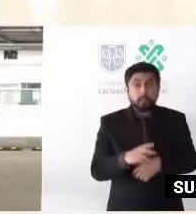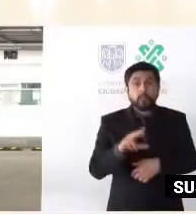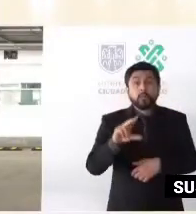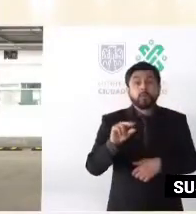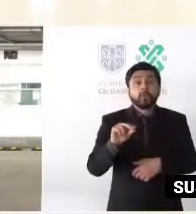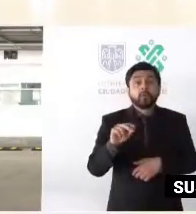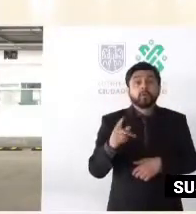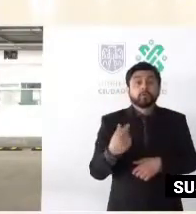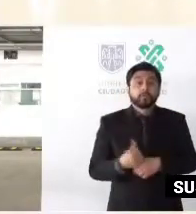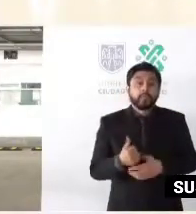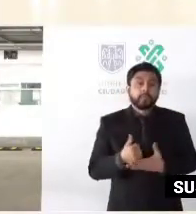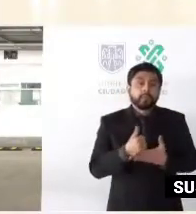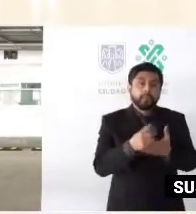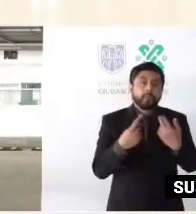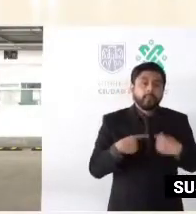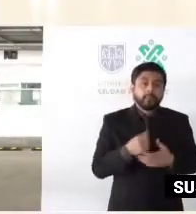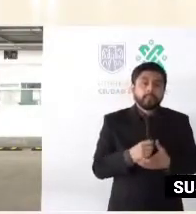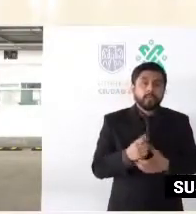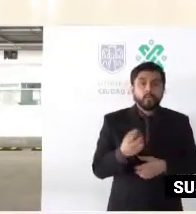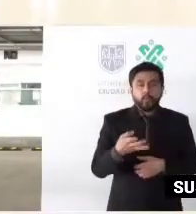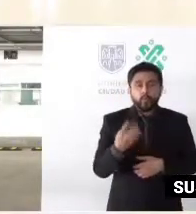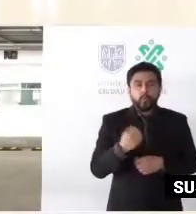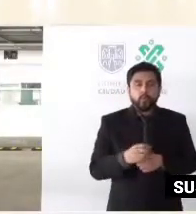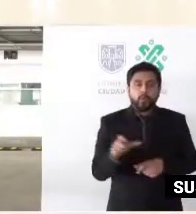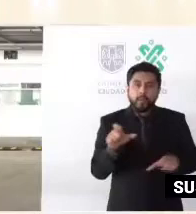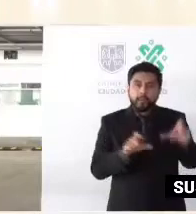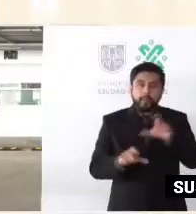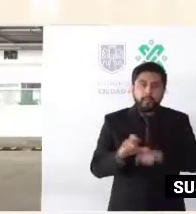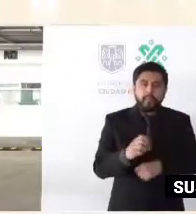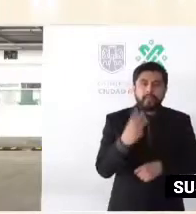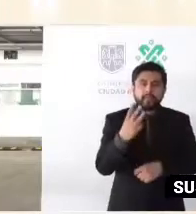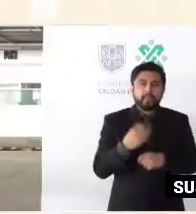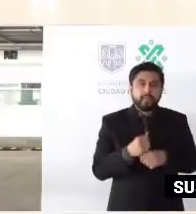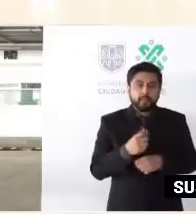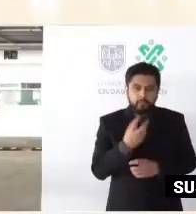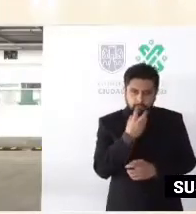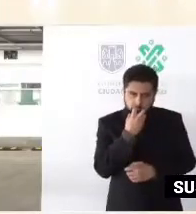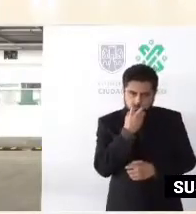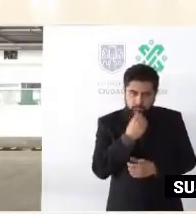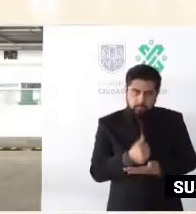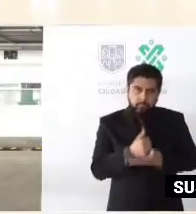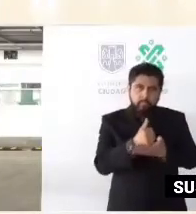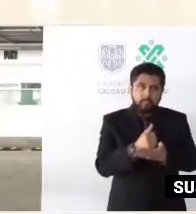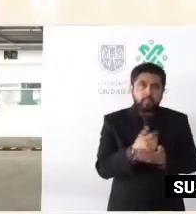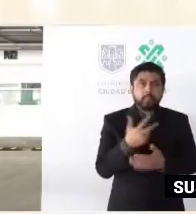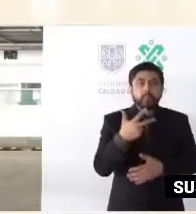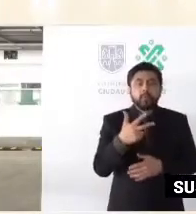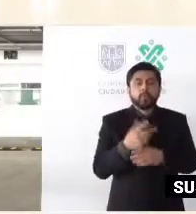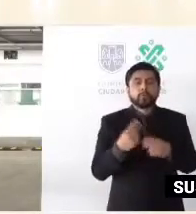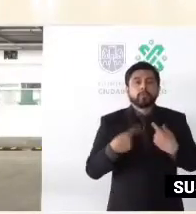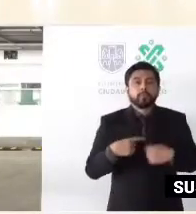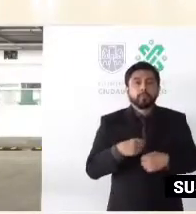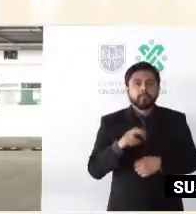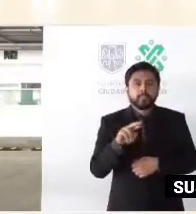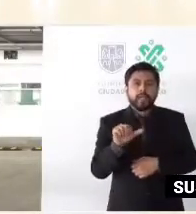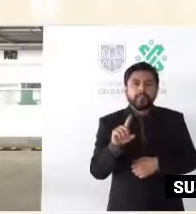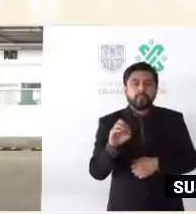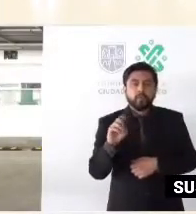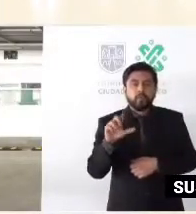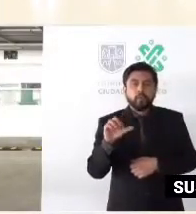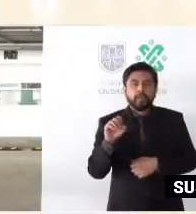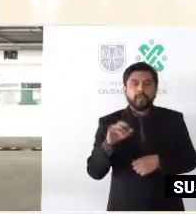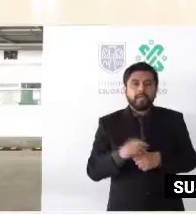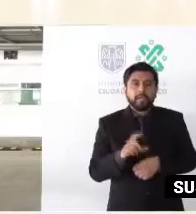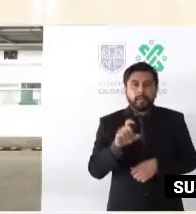de enfermería, 9 químicos, 3 inhaloterapistas, 8 personal de radiología, 20